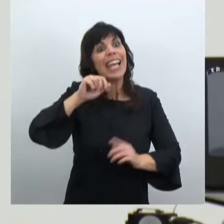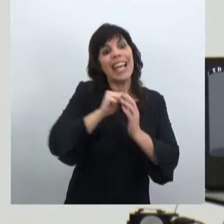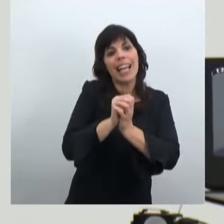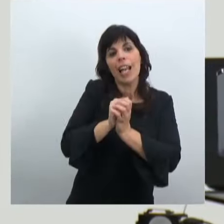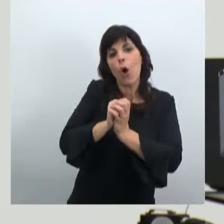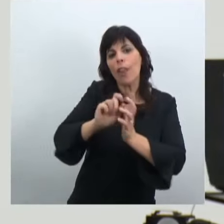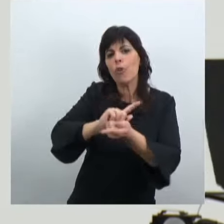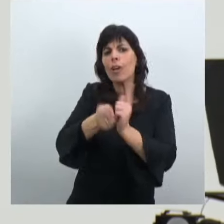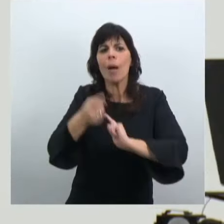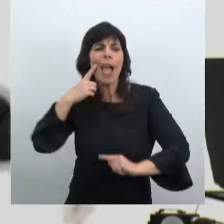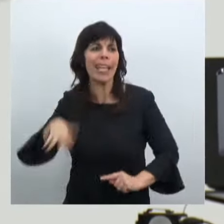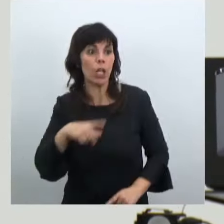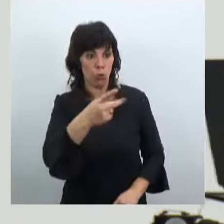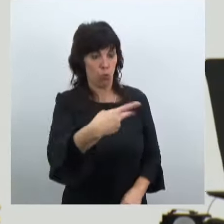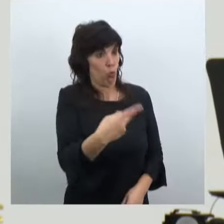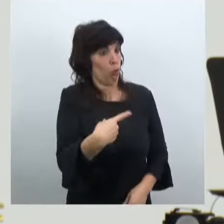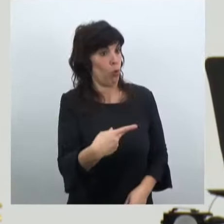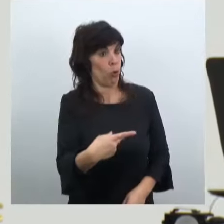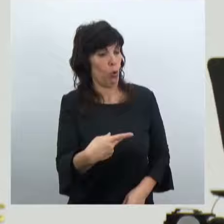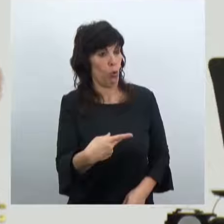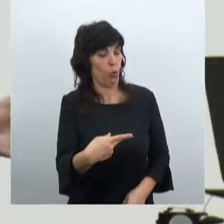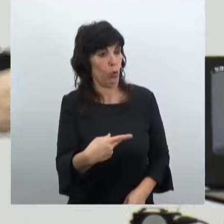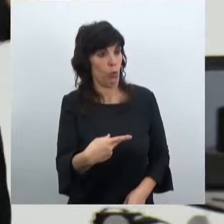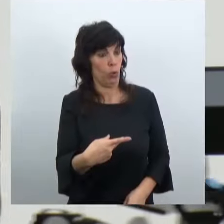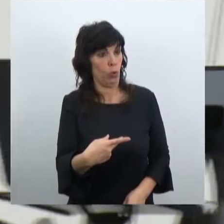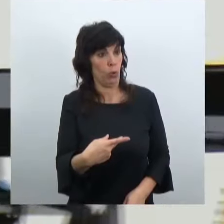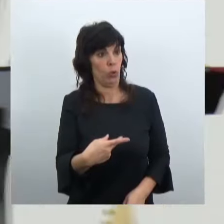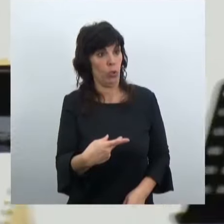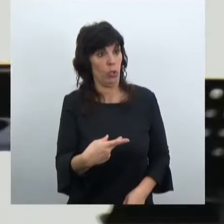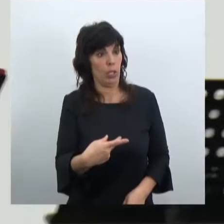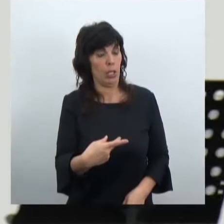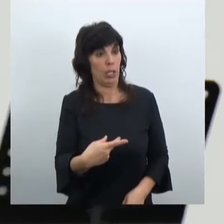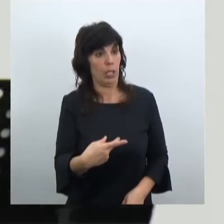la oración eres tú y yo. Es imposible ponerse bajo el